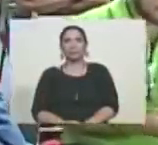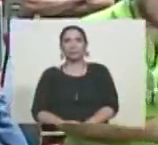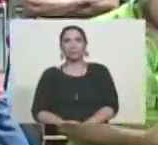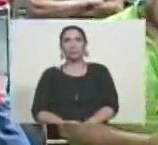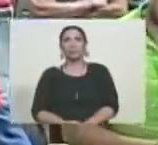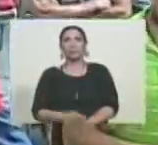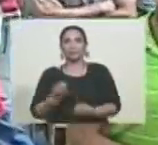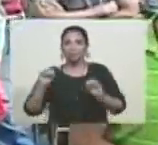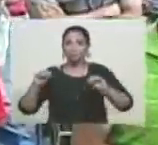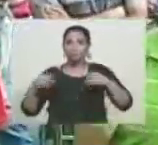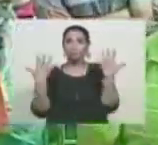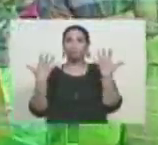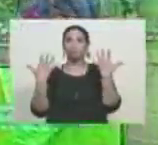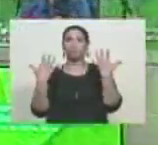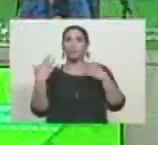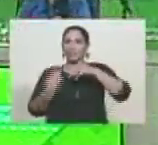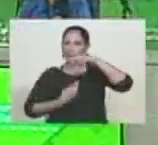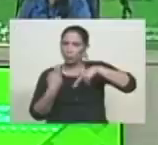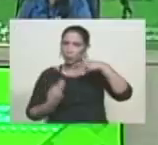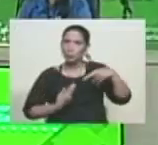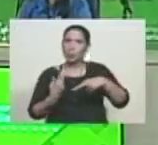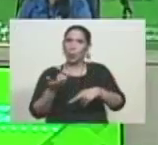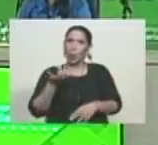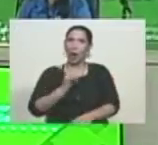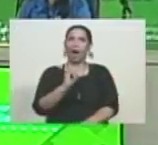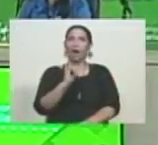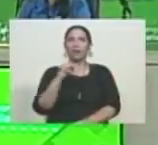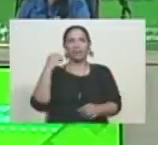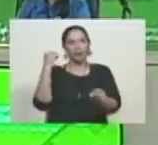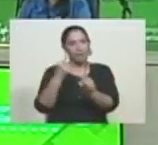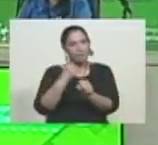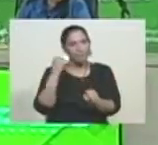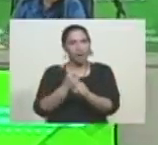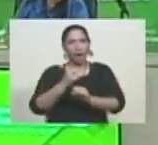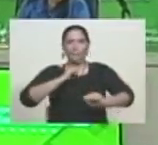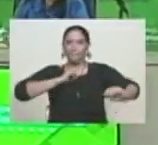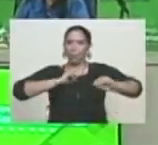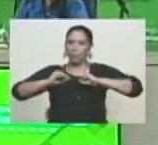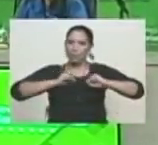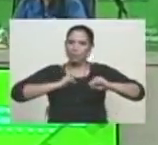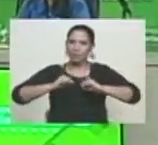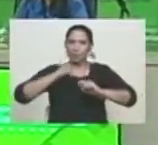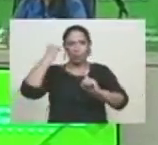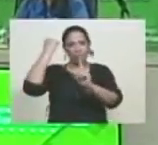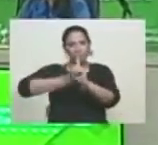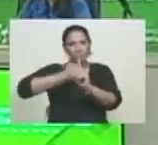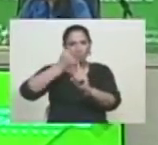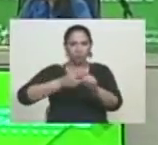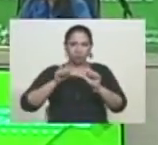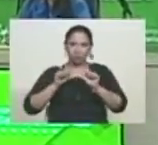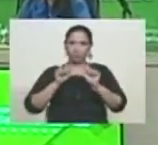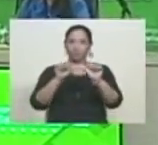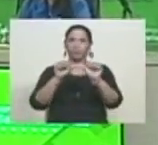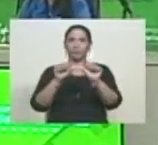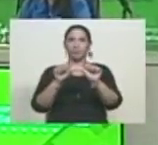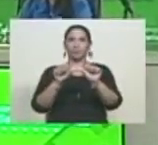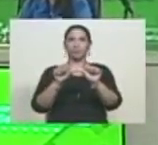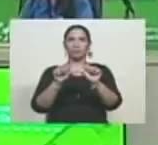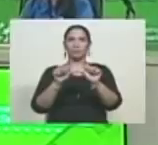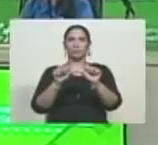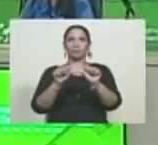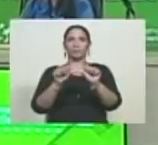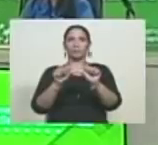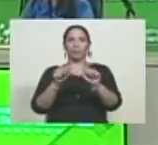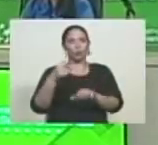Los milagros en revolución se dan del trabajo, de la movilización, de la lucha permanente.